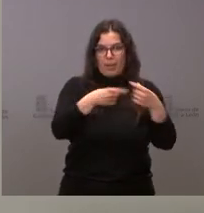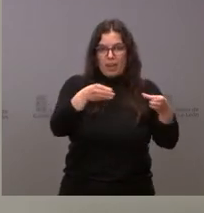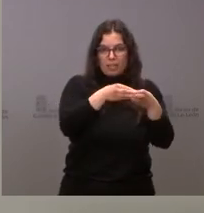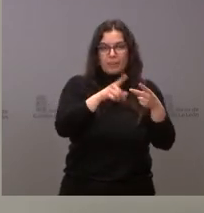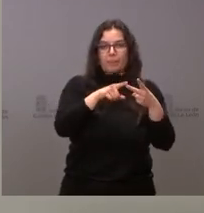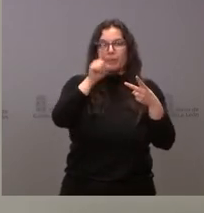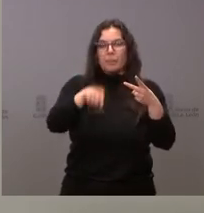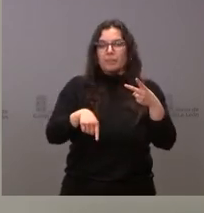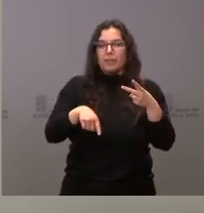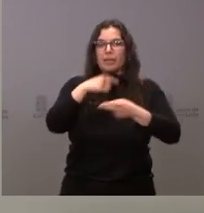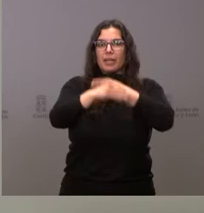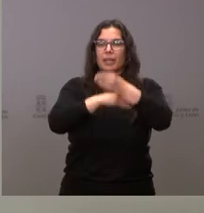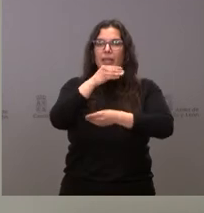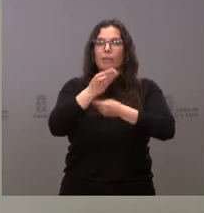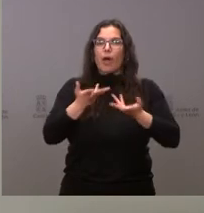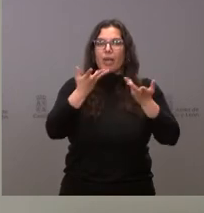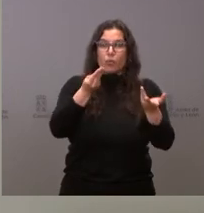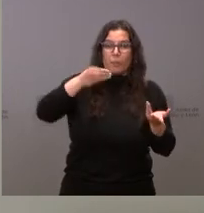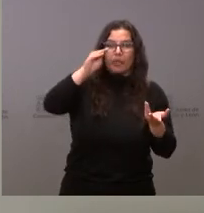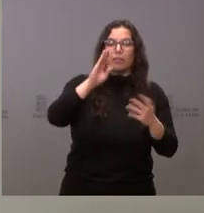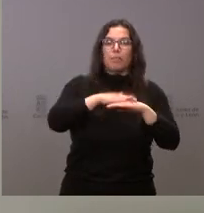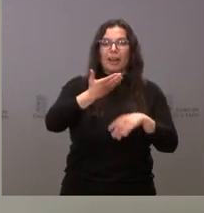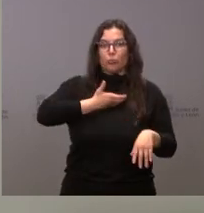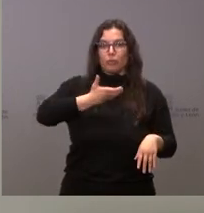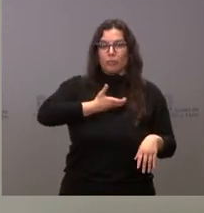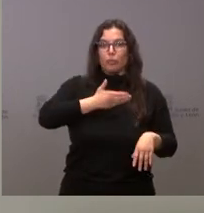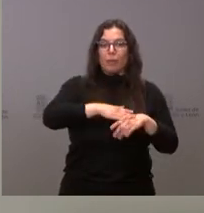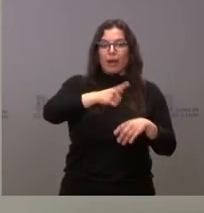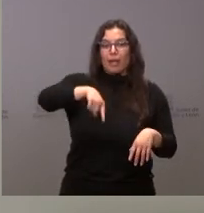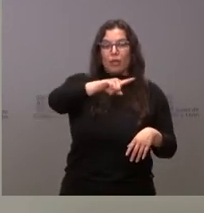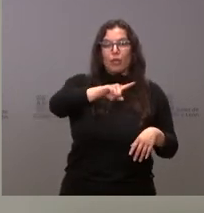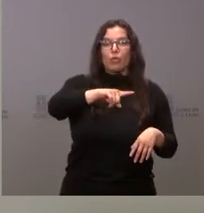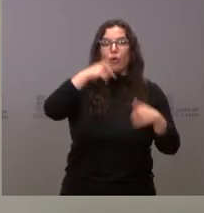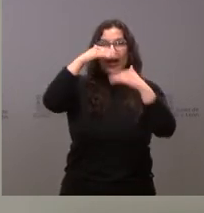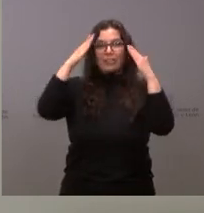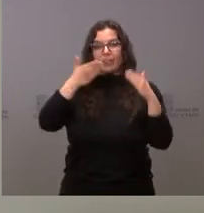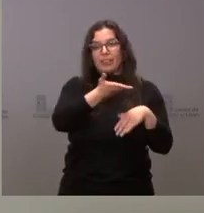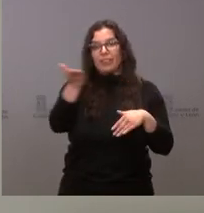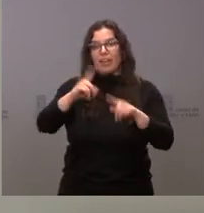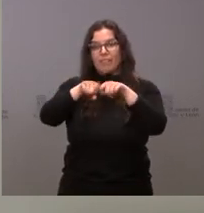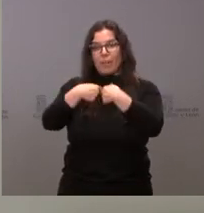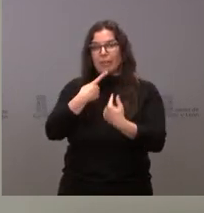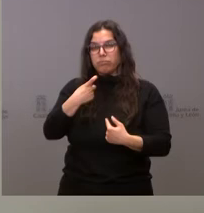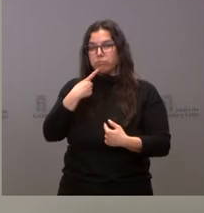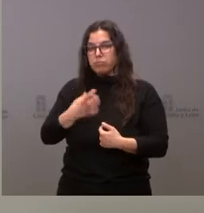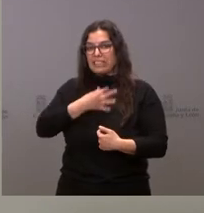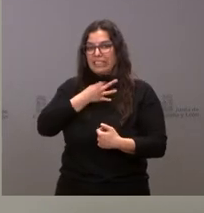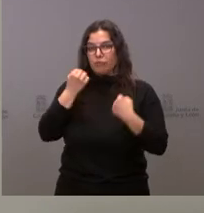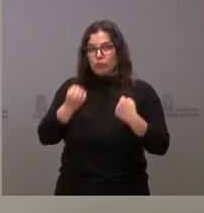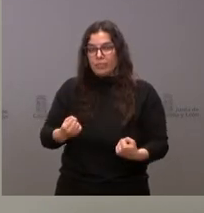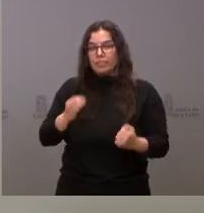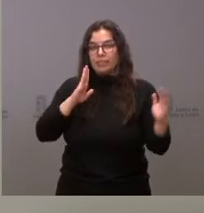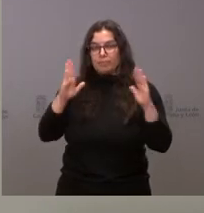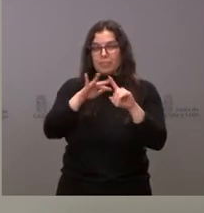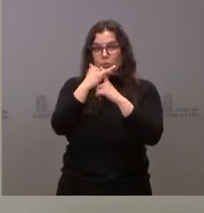llevamos a cabo una ayuda adicional para los ayuntamientos para atender a las familias con mayores dificultades en esta